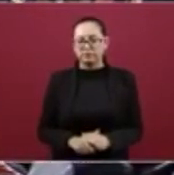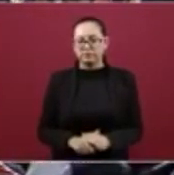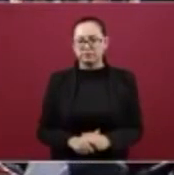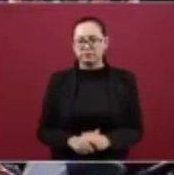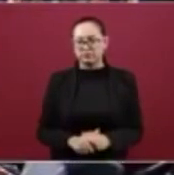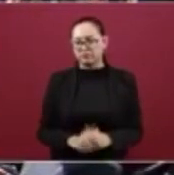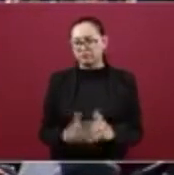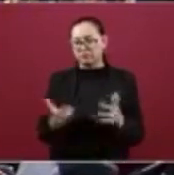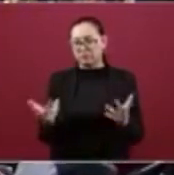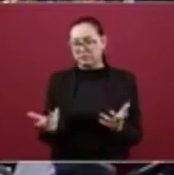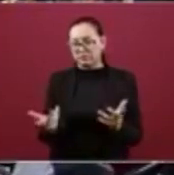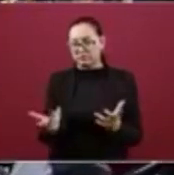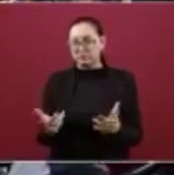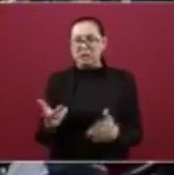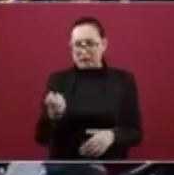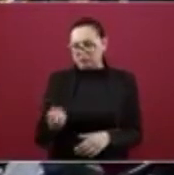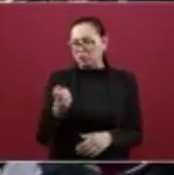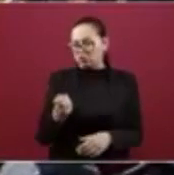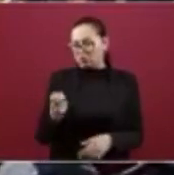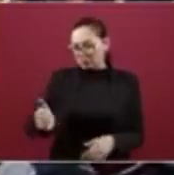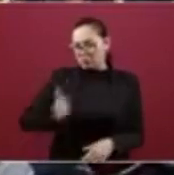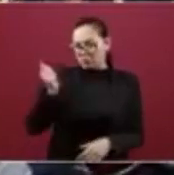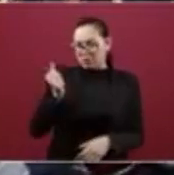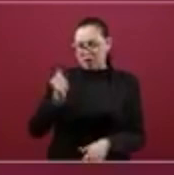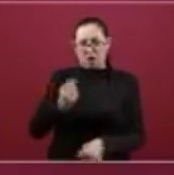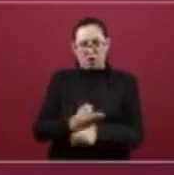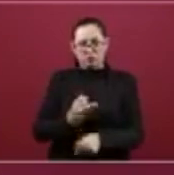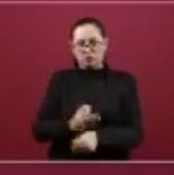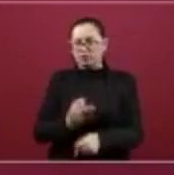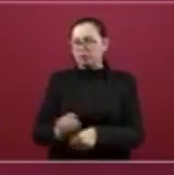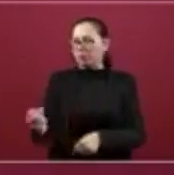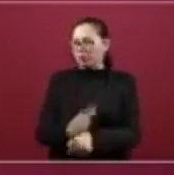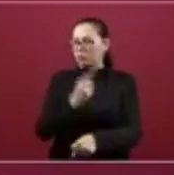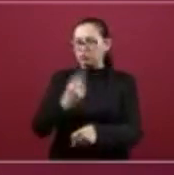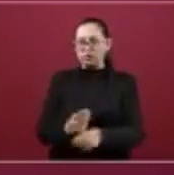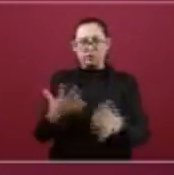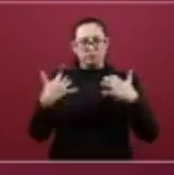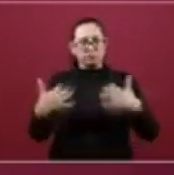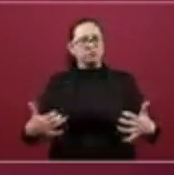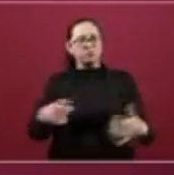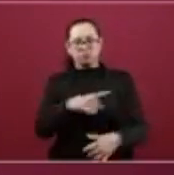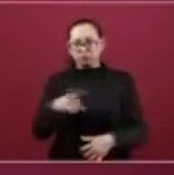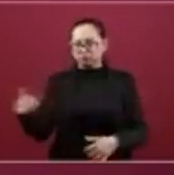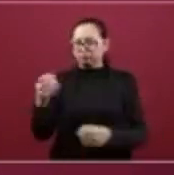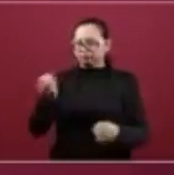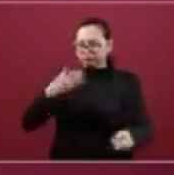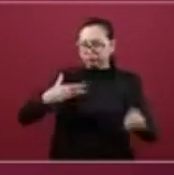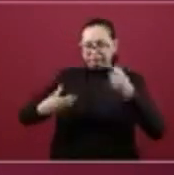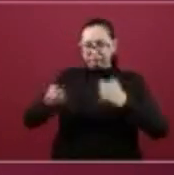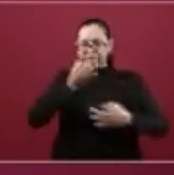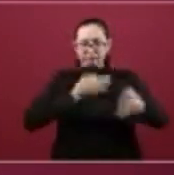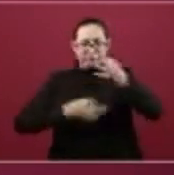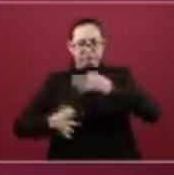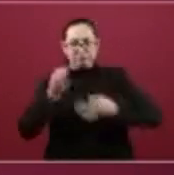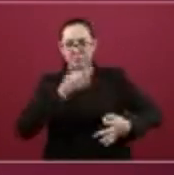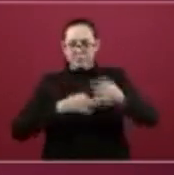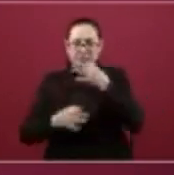son estas conferencias para tener información,